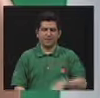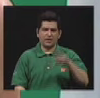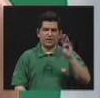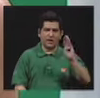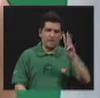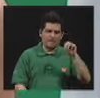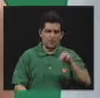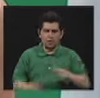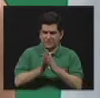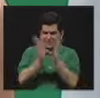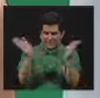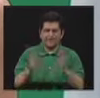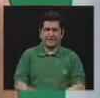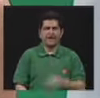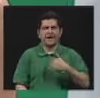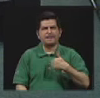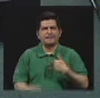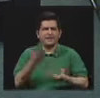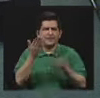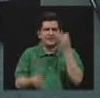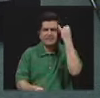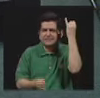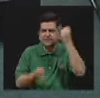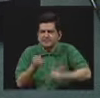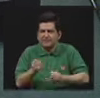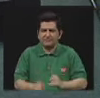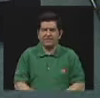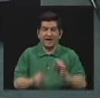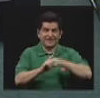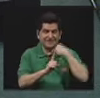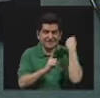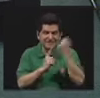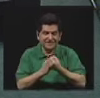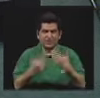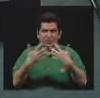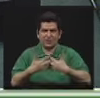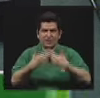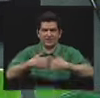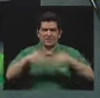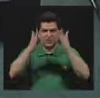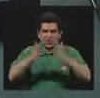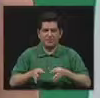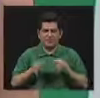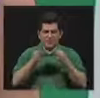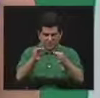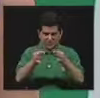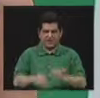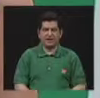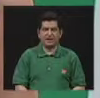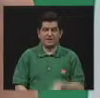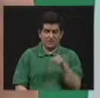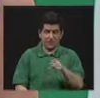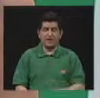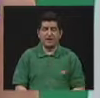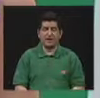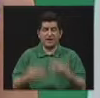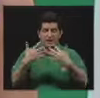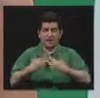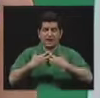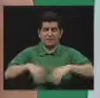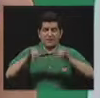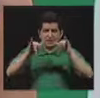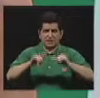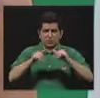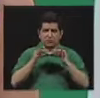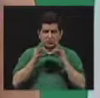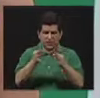Don Boris, y en términos generales y para tener como esa conclusión final, la situación del empresario turístico, de la empresa sostenible, de turismo